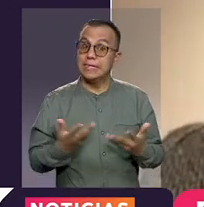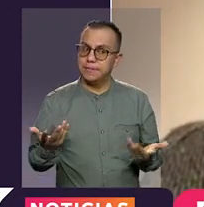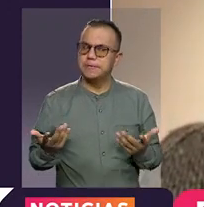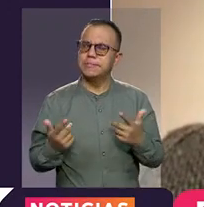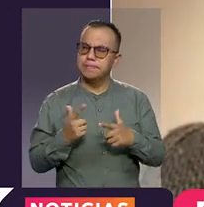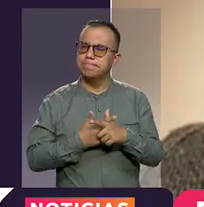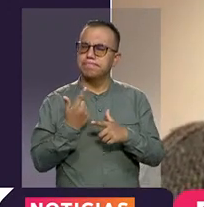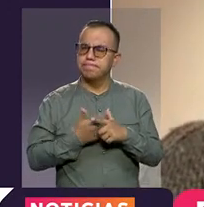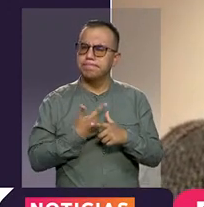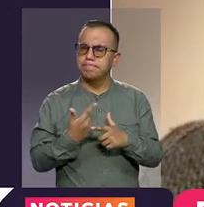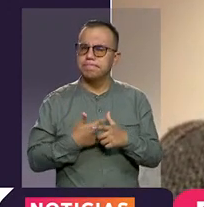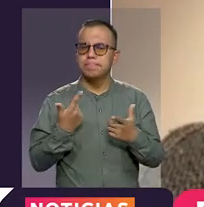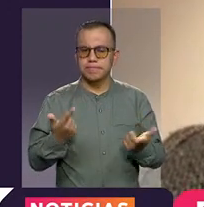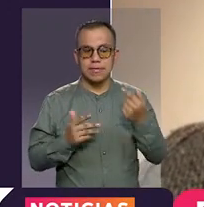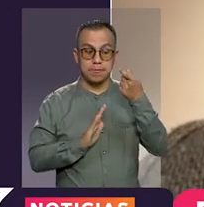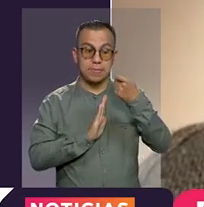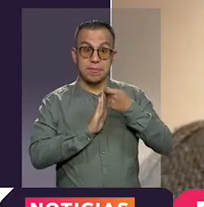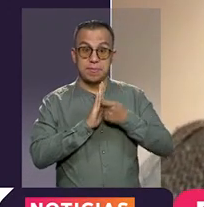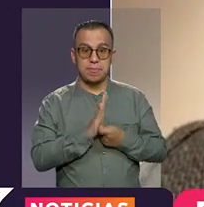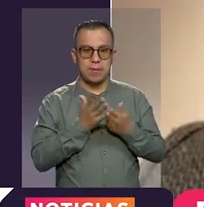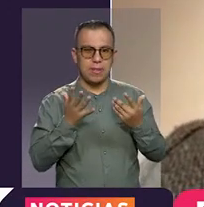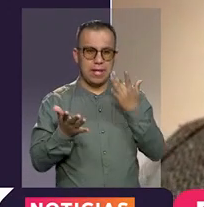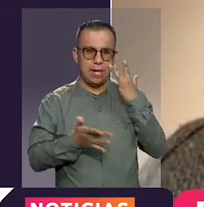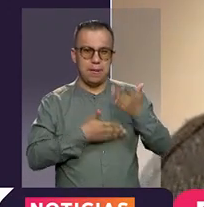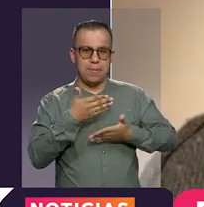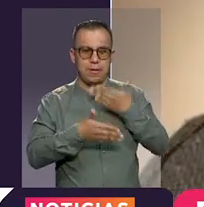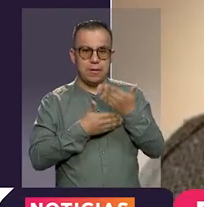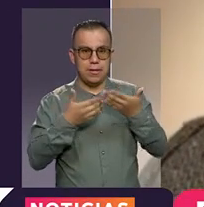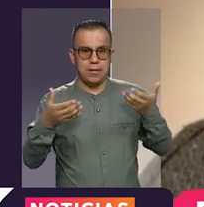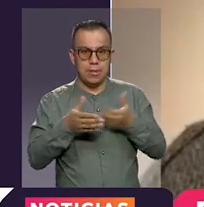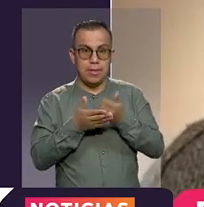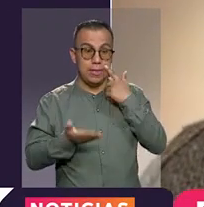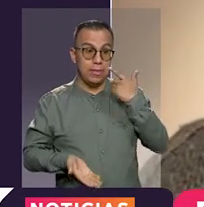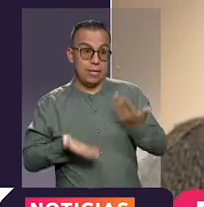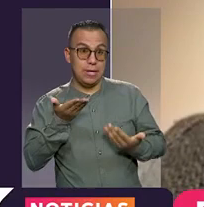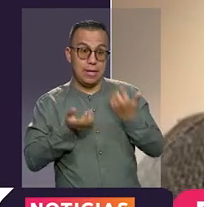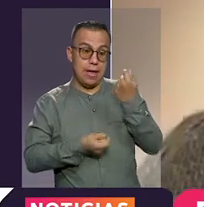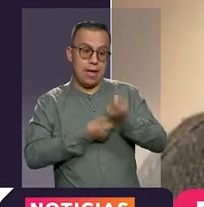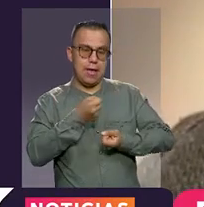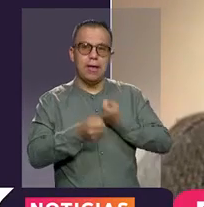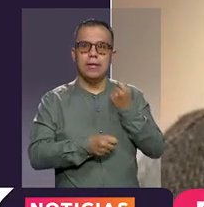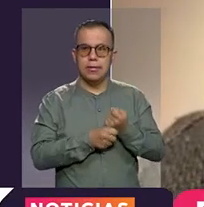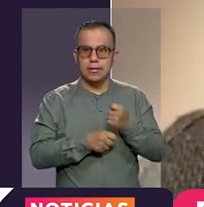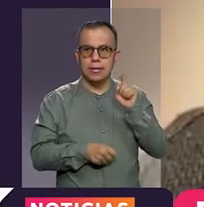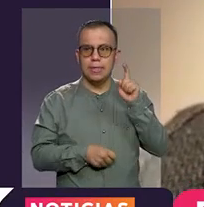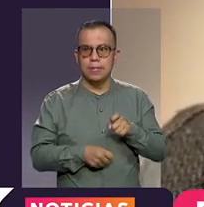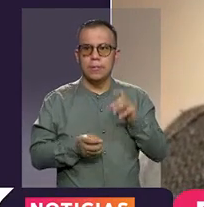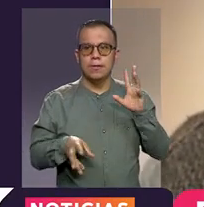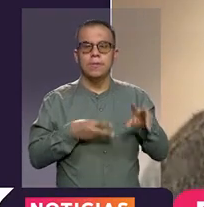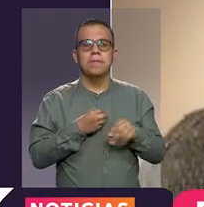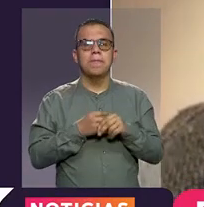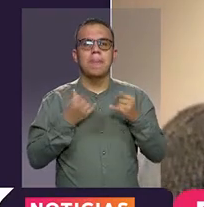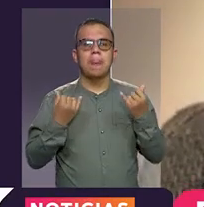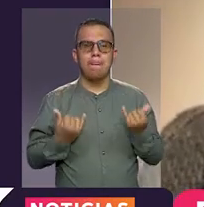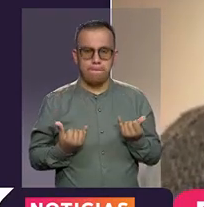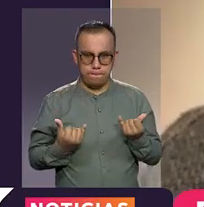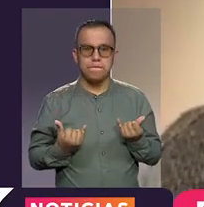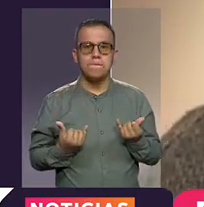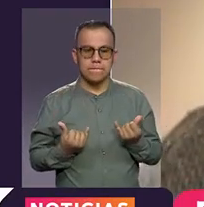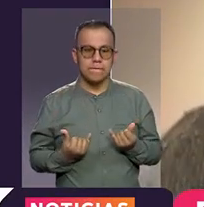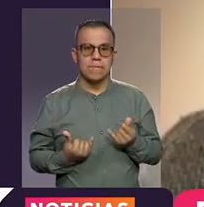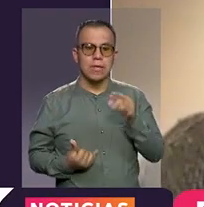Entonces, los elementos a desarrollar para determinar edad están